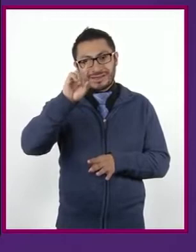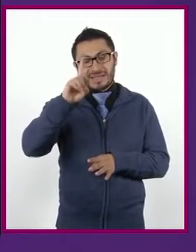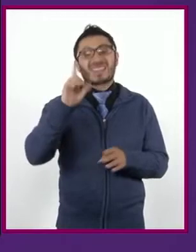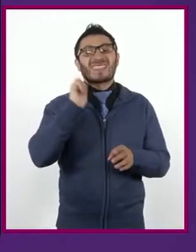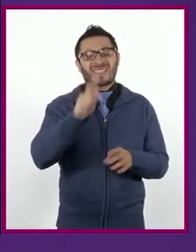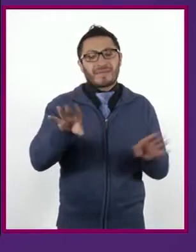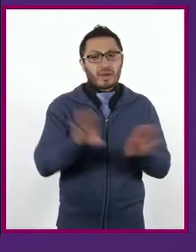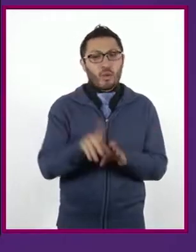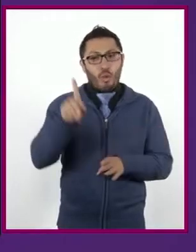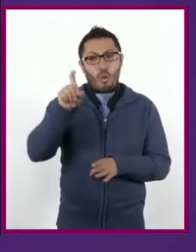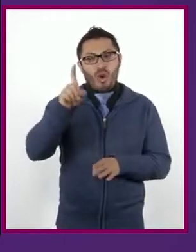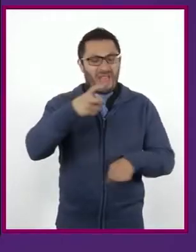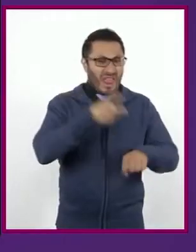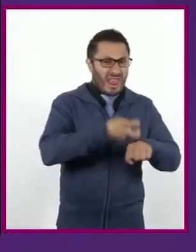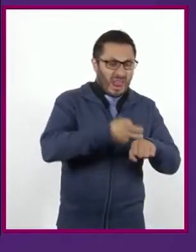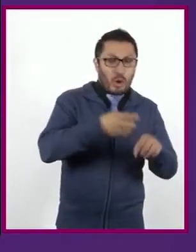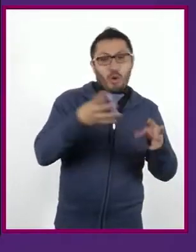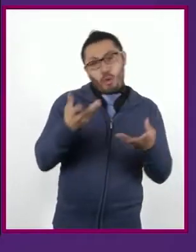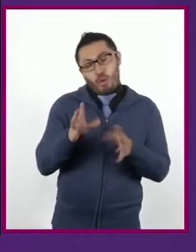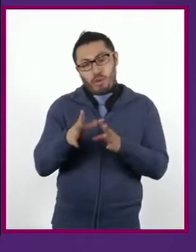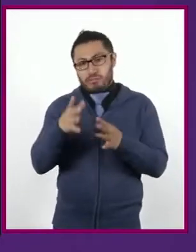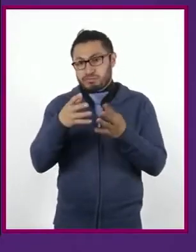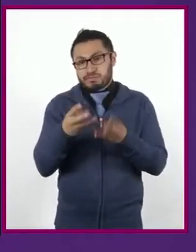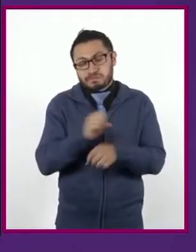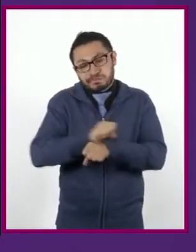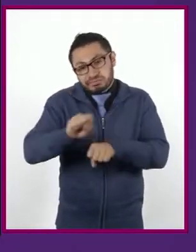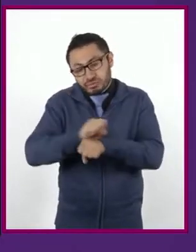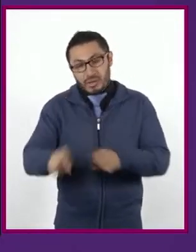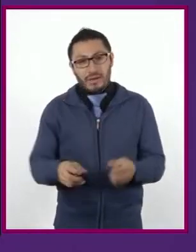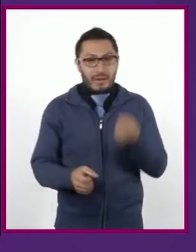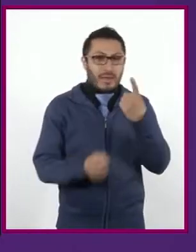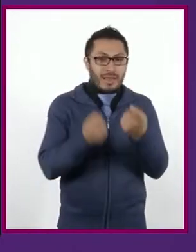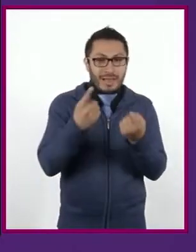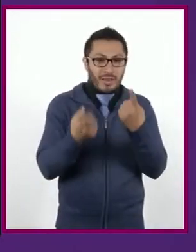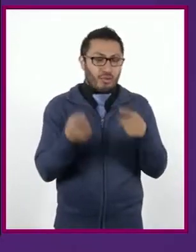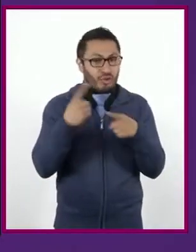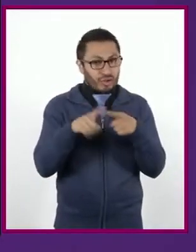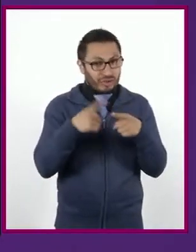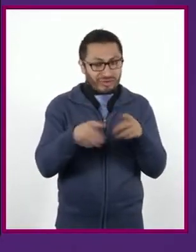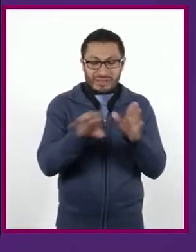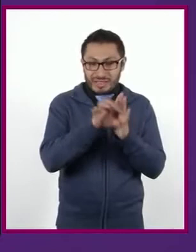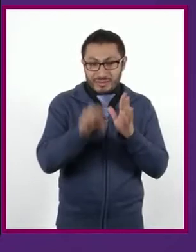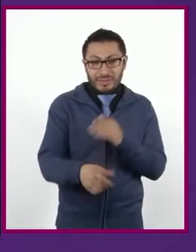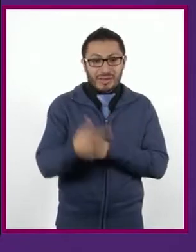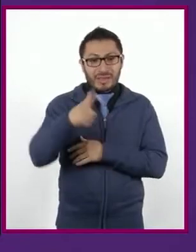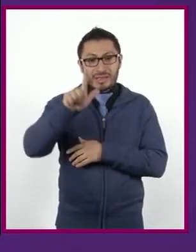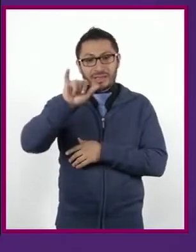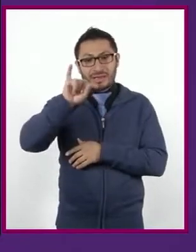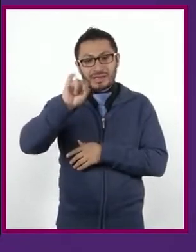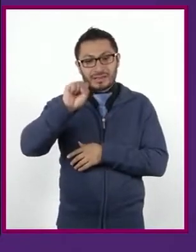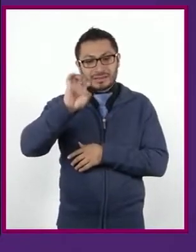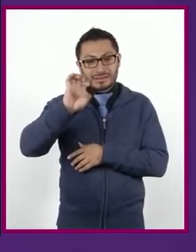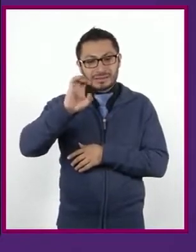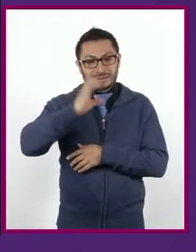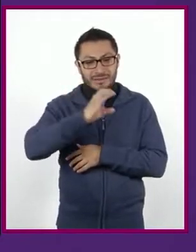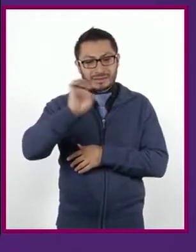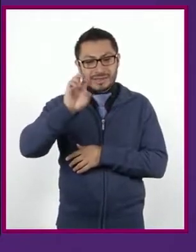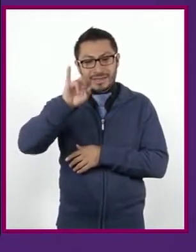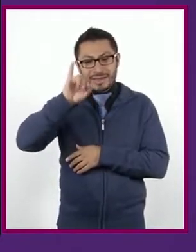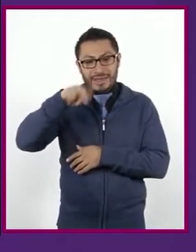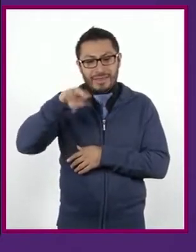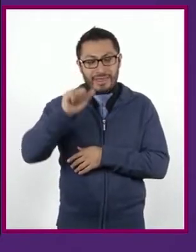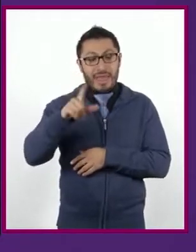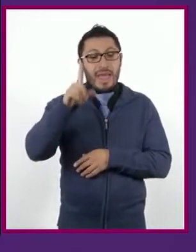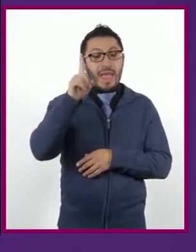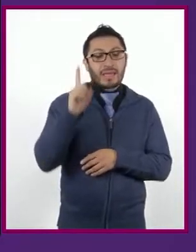fluir. Existen materiales más viscosos que otros. Por ejemplo, la glicerina presenta mayor resistencia a fluir que el